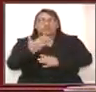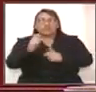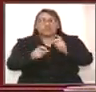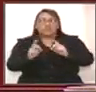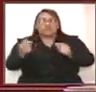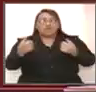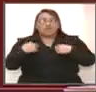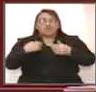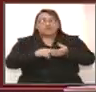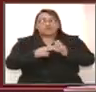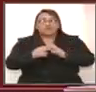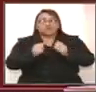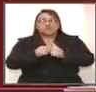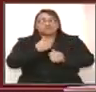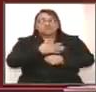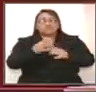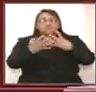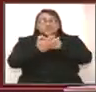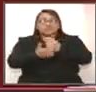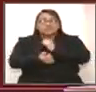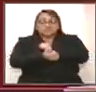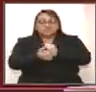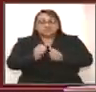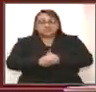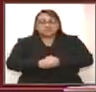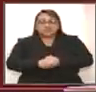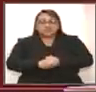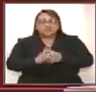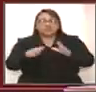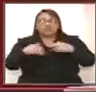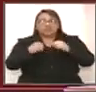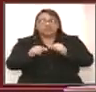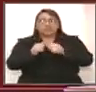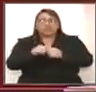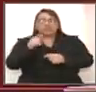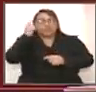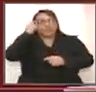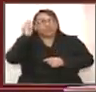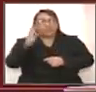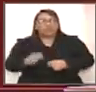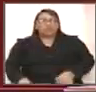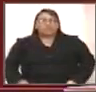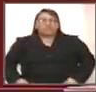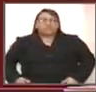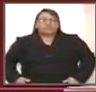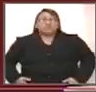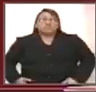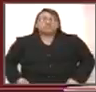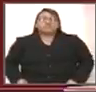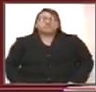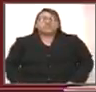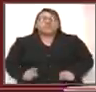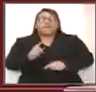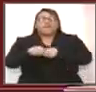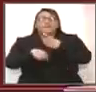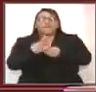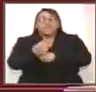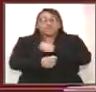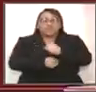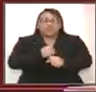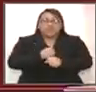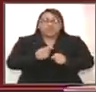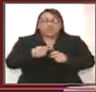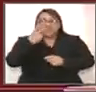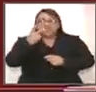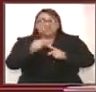ya no contarían con beneficios penitenciarios. Podríamos seguir en la proyección en los próximos años y veríamos